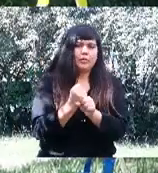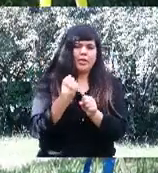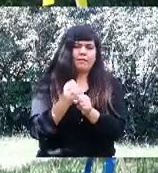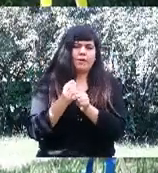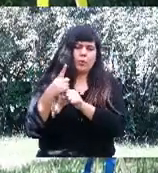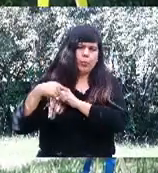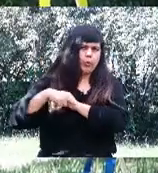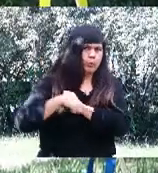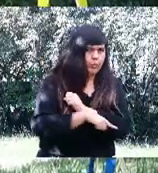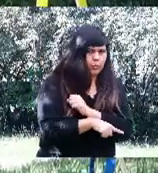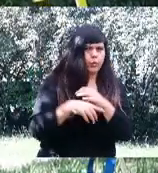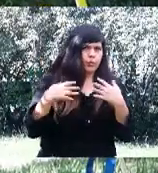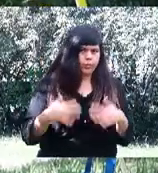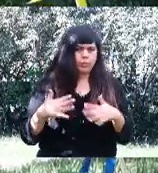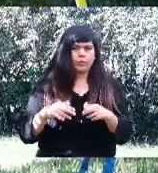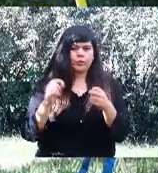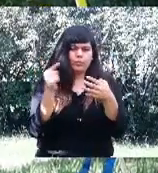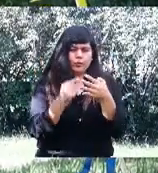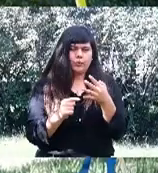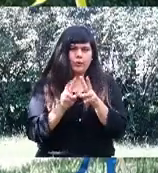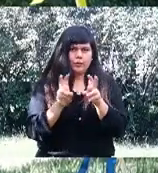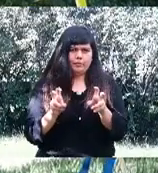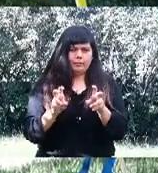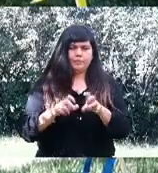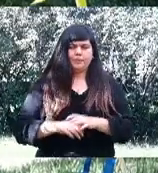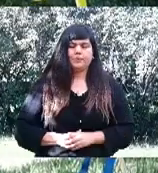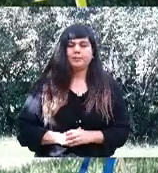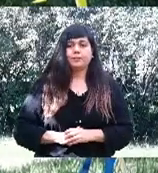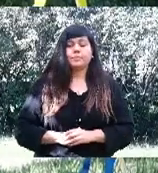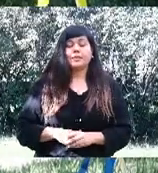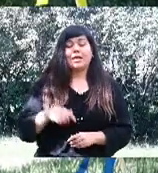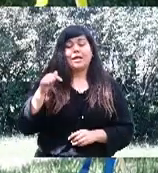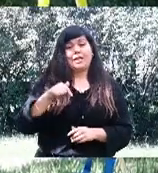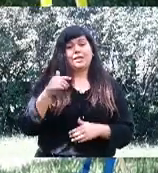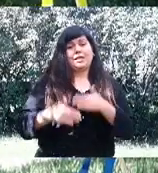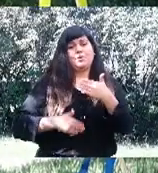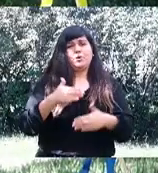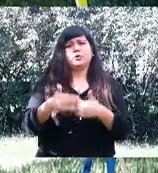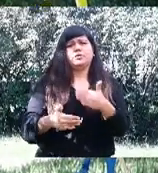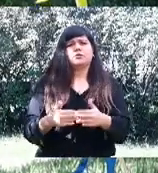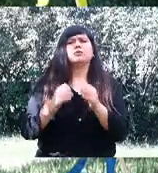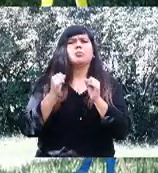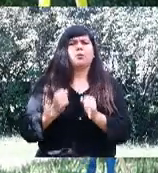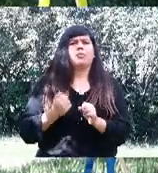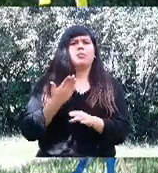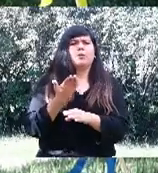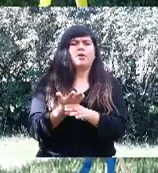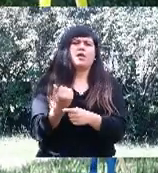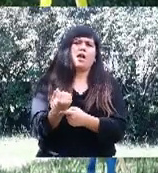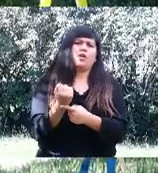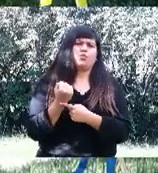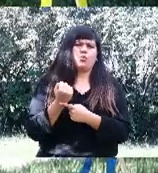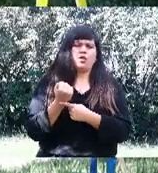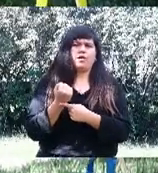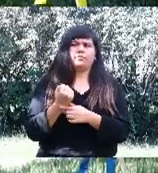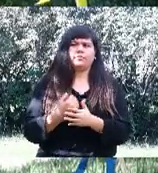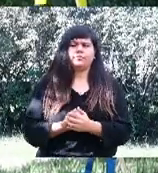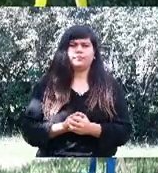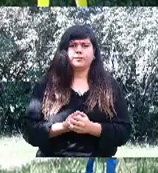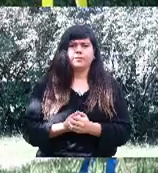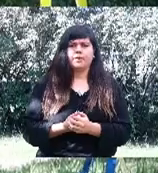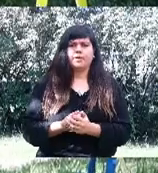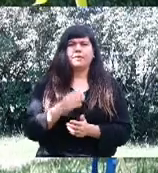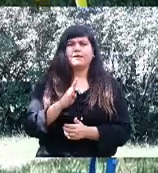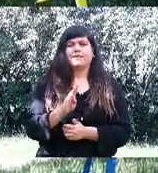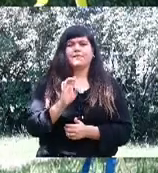bien intenso en respecto a todo ese tipo de cosas bueno para este proceso eh pudimos pedirle eh ayuda a